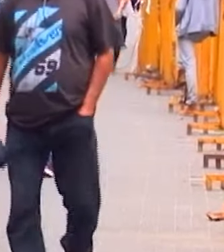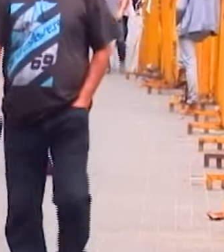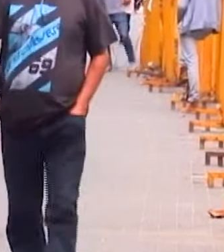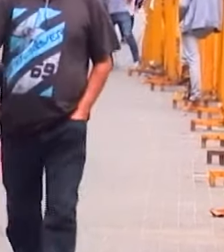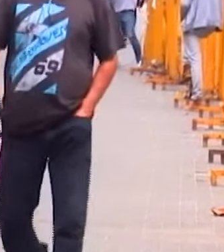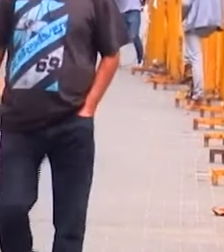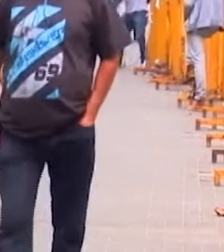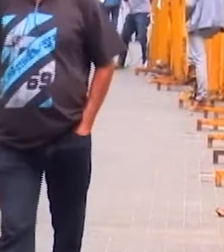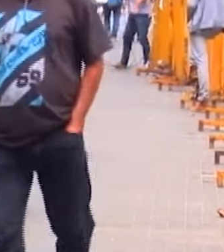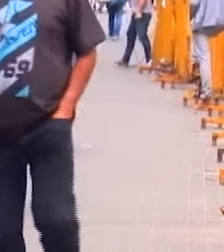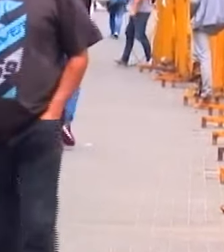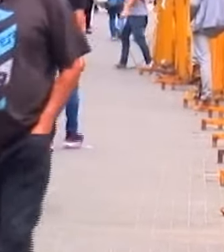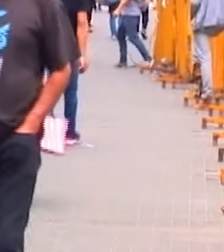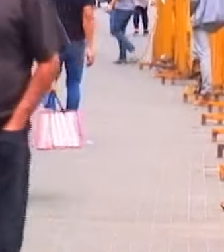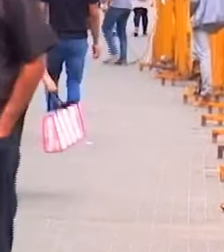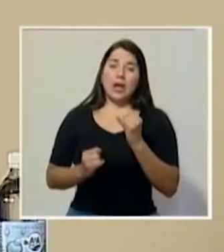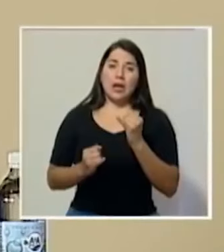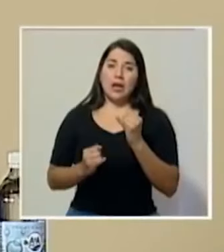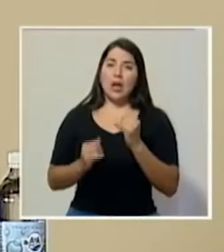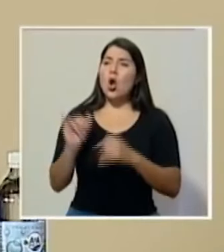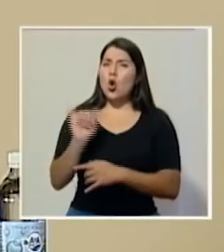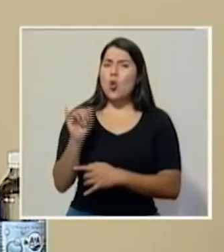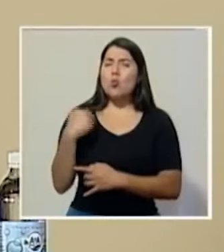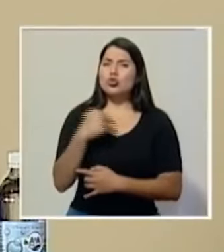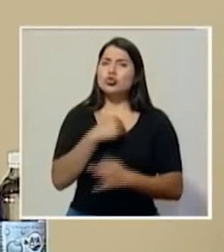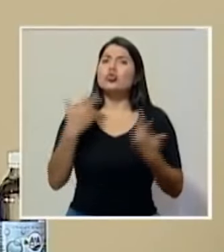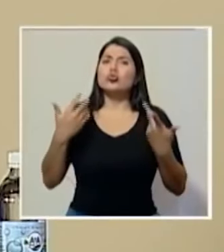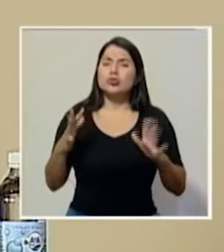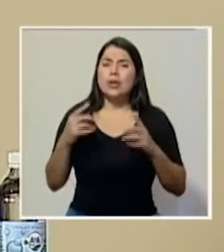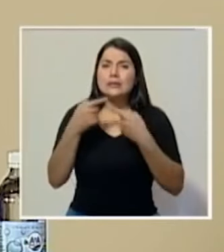utilizar mascarillas o caretas. Como hemos